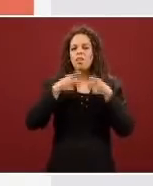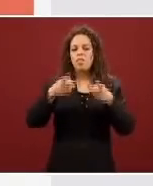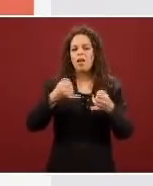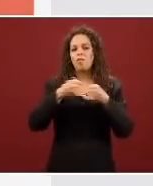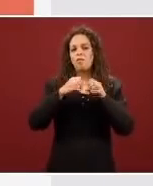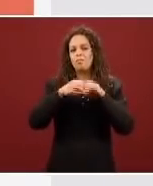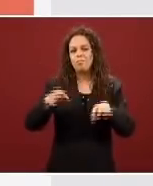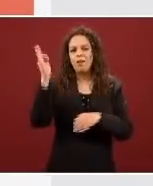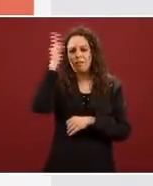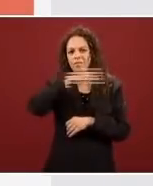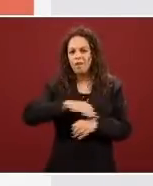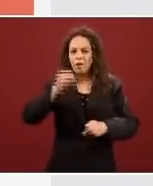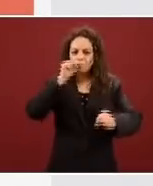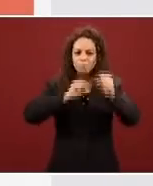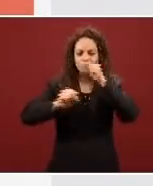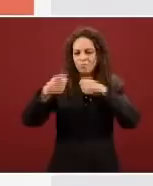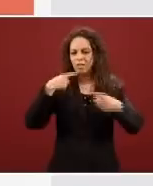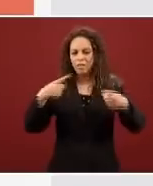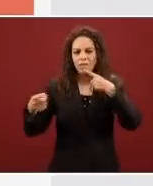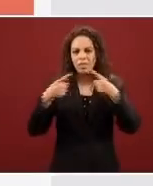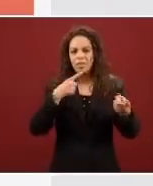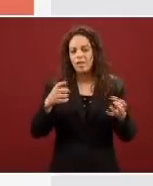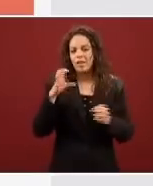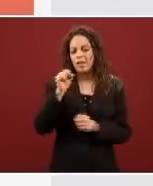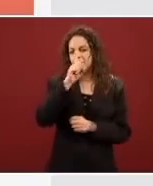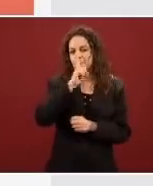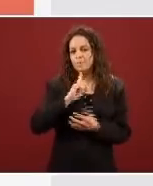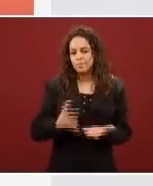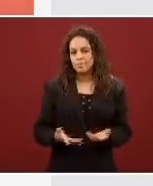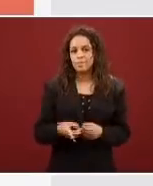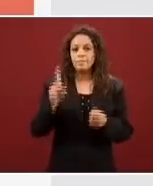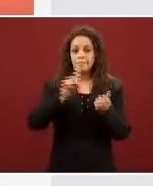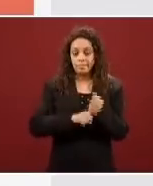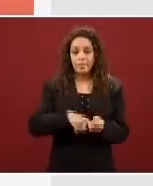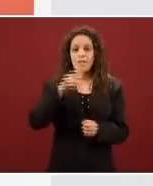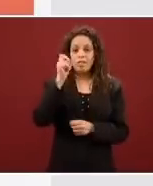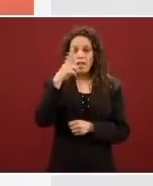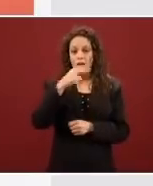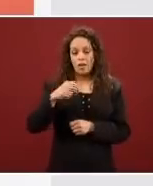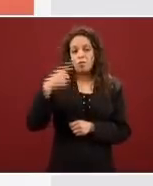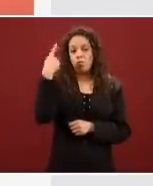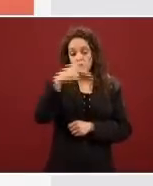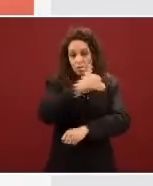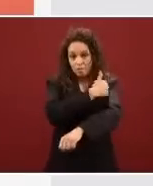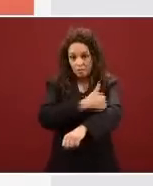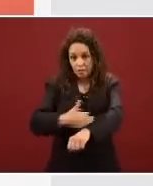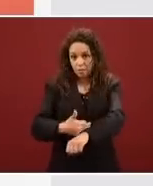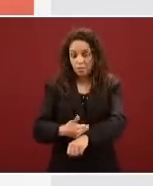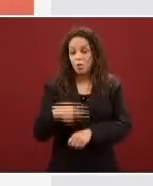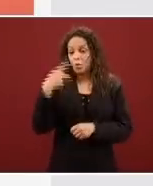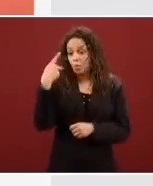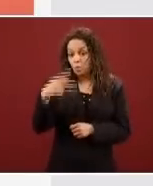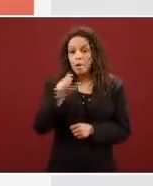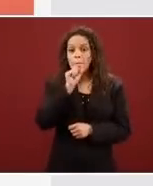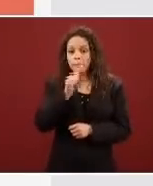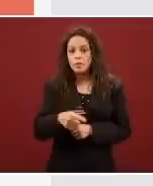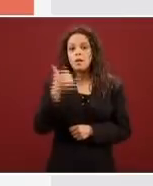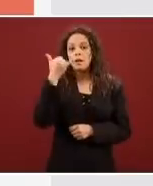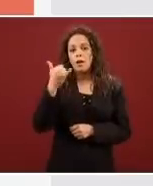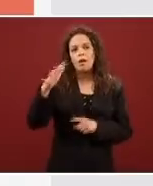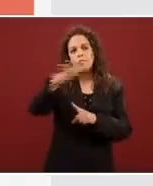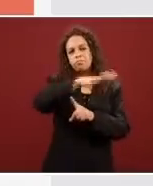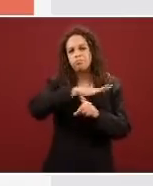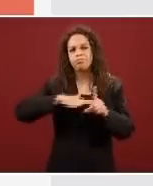Si lo haces, te haces daño a ti, le haces daño a tu familia y le haces daño a todo México. No hay que difundir